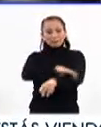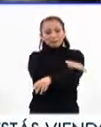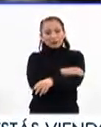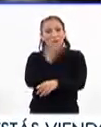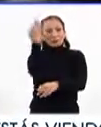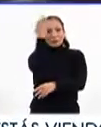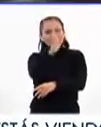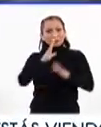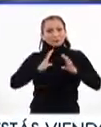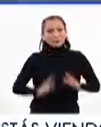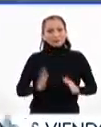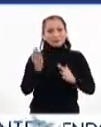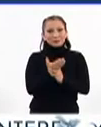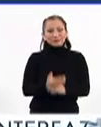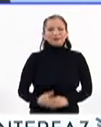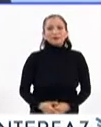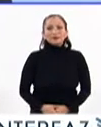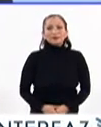y órtesis.